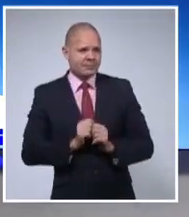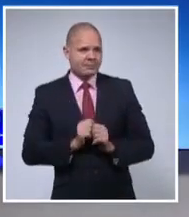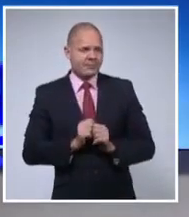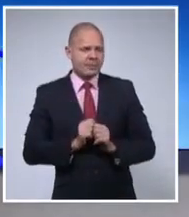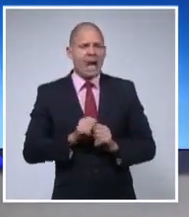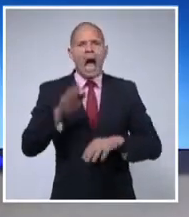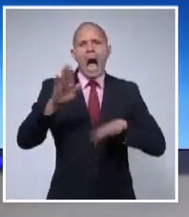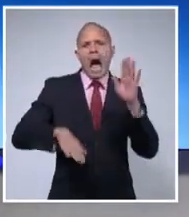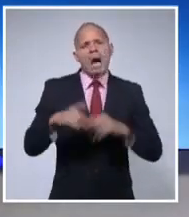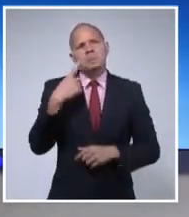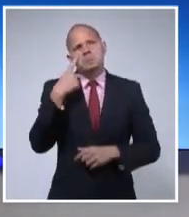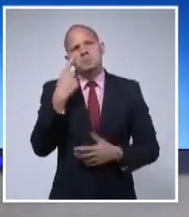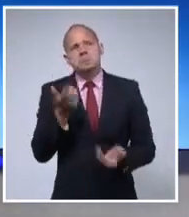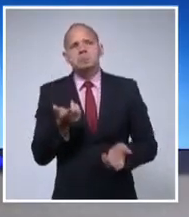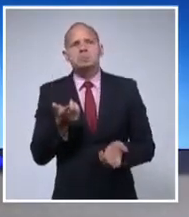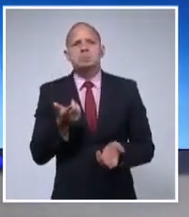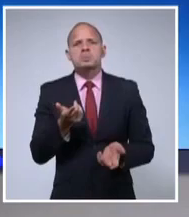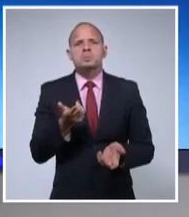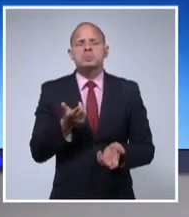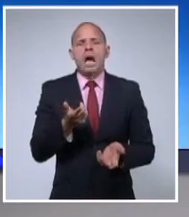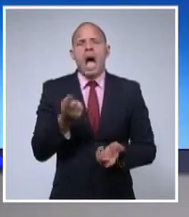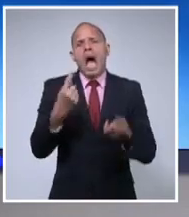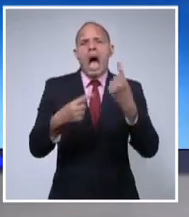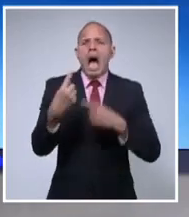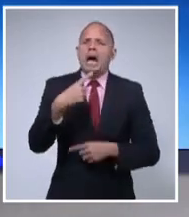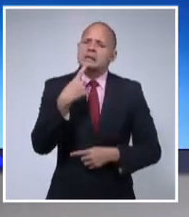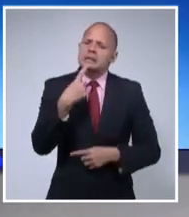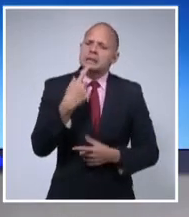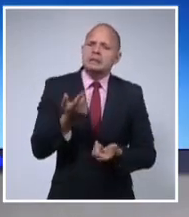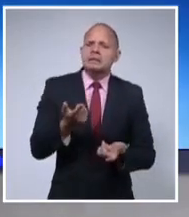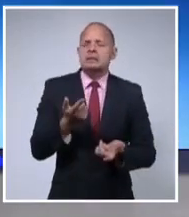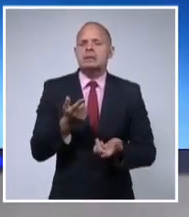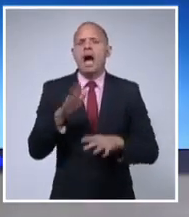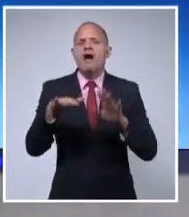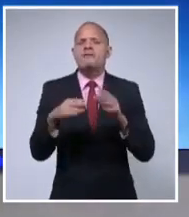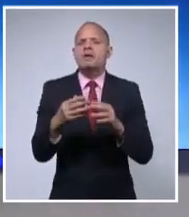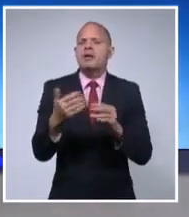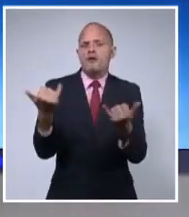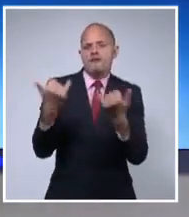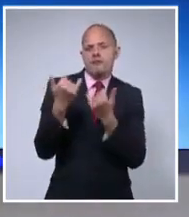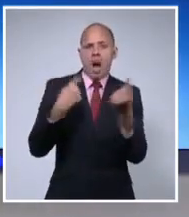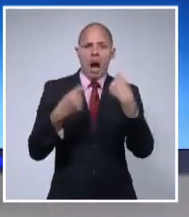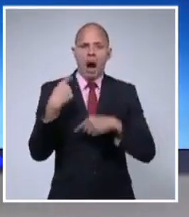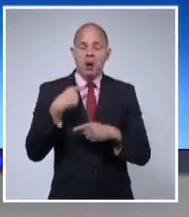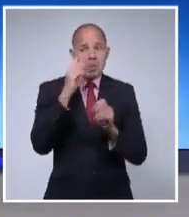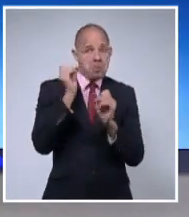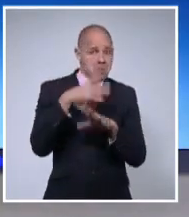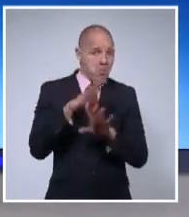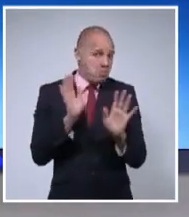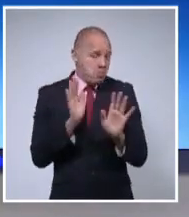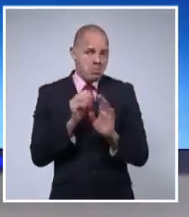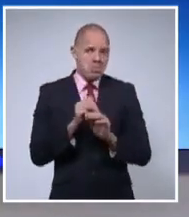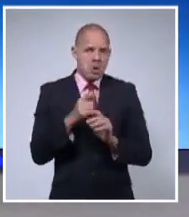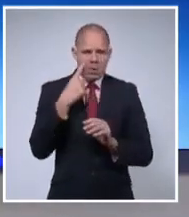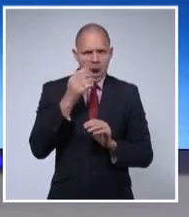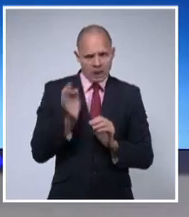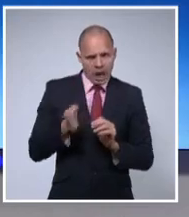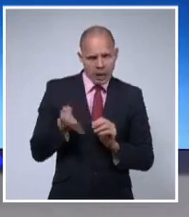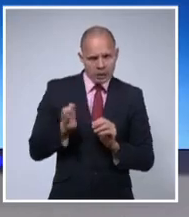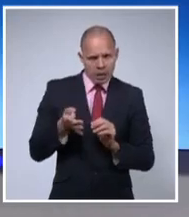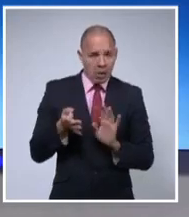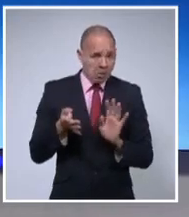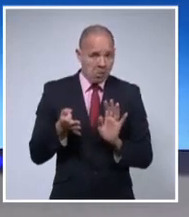algo sobre un tema, quizás de un asunto del que no tenemos mucha información o ninguna, y asumir que lo que oímos es cierto porque me